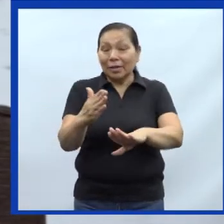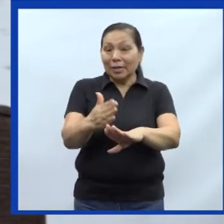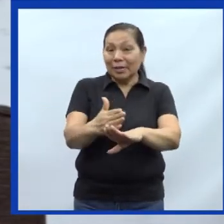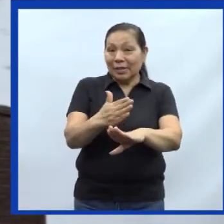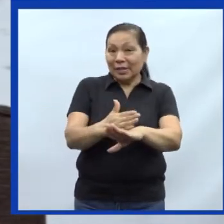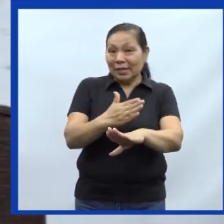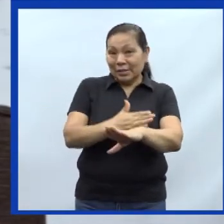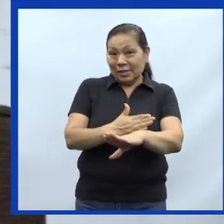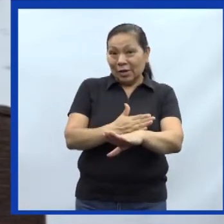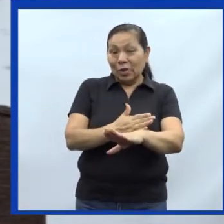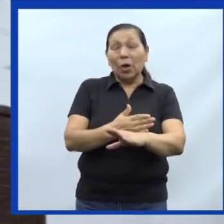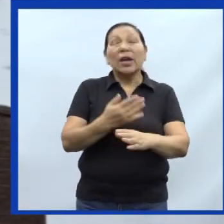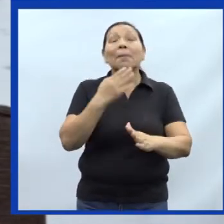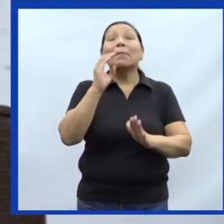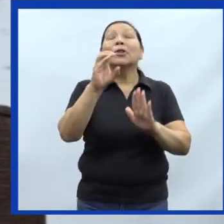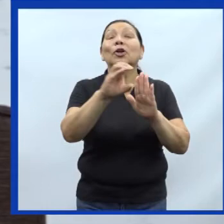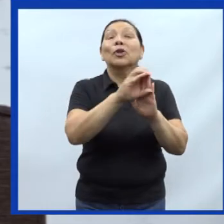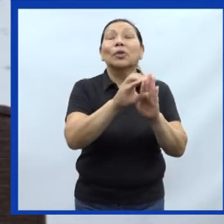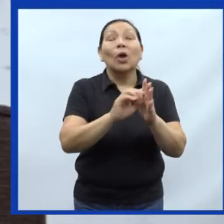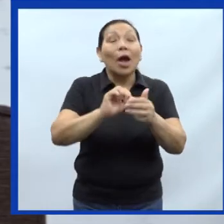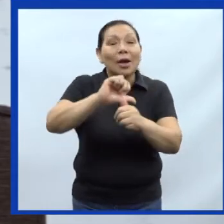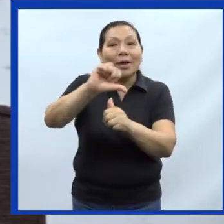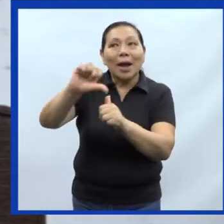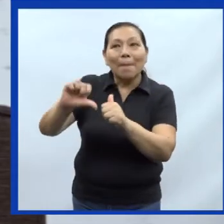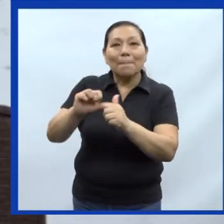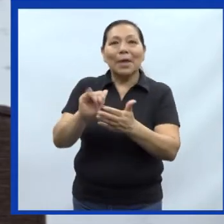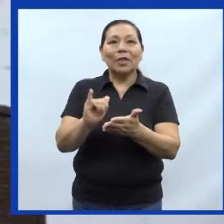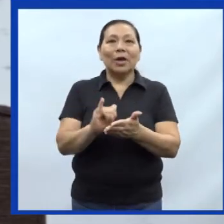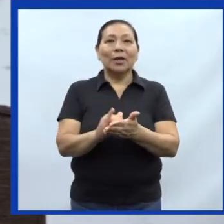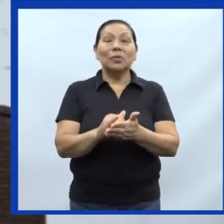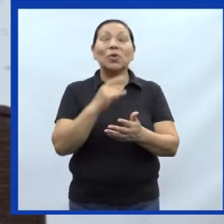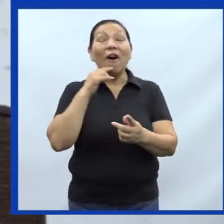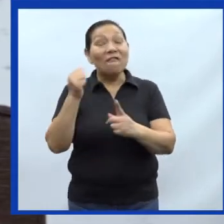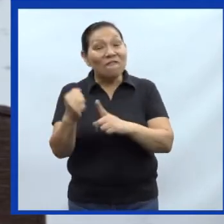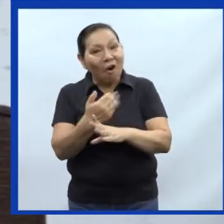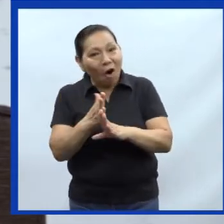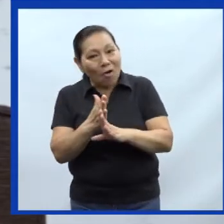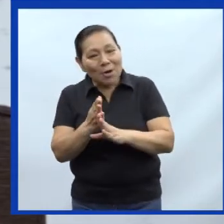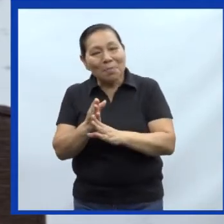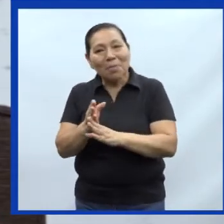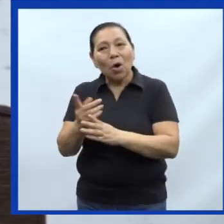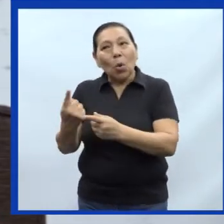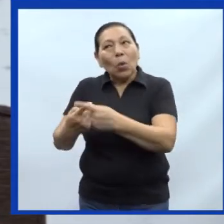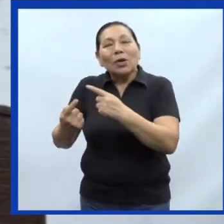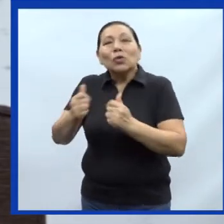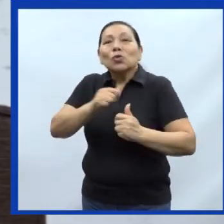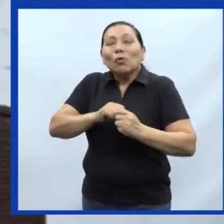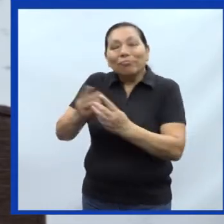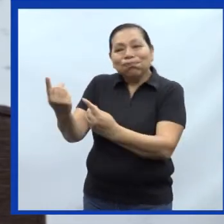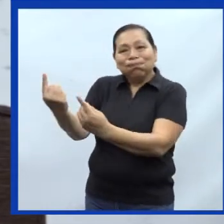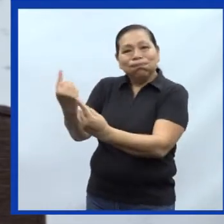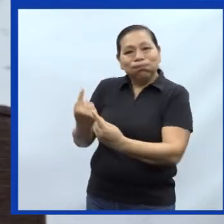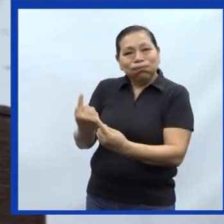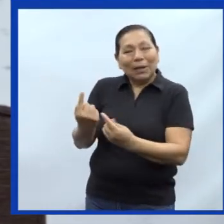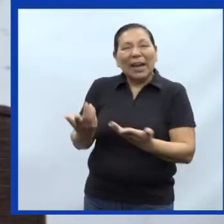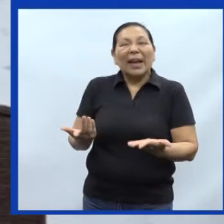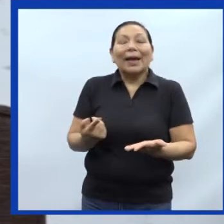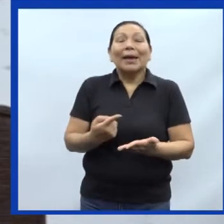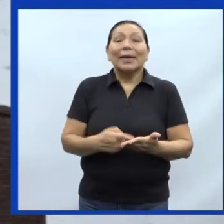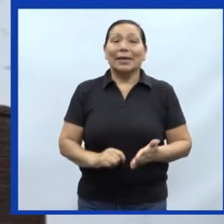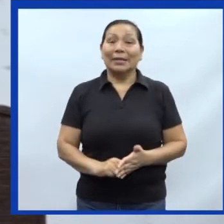del proceso constitucional tornarse ya lo que era una amenaza en una afectación.